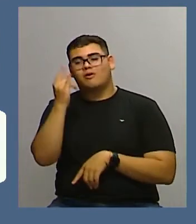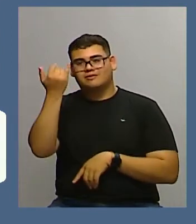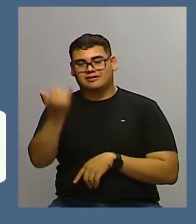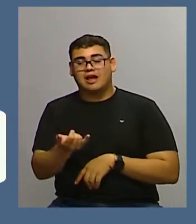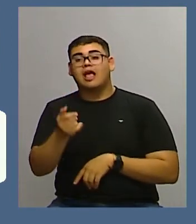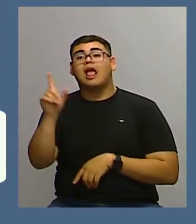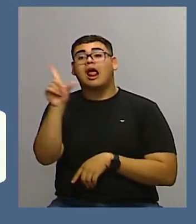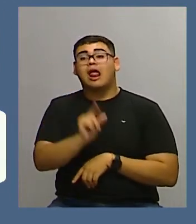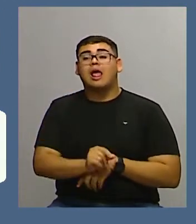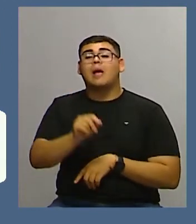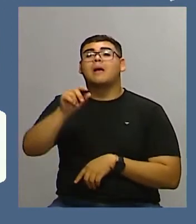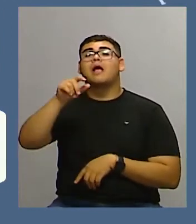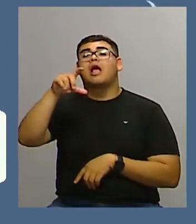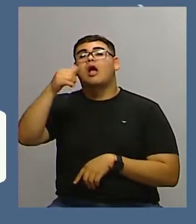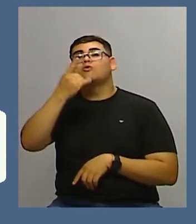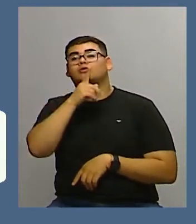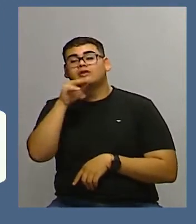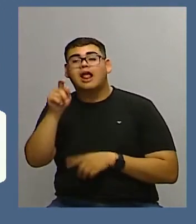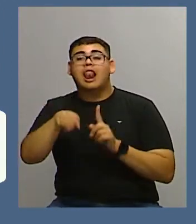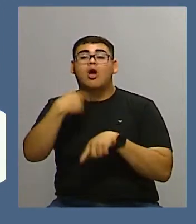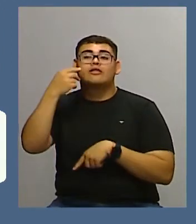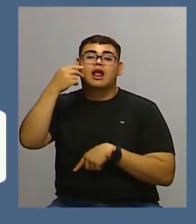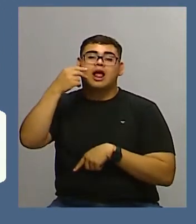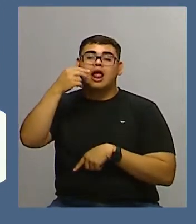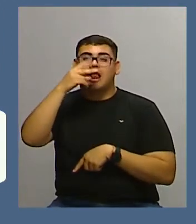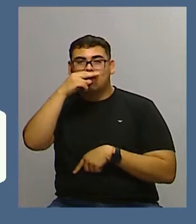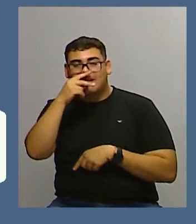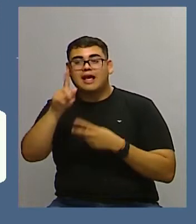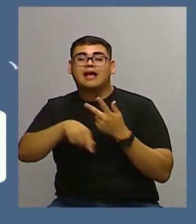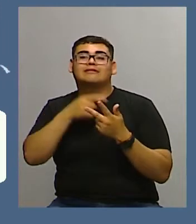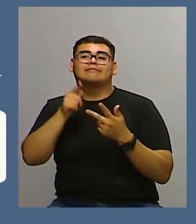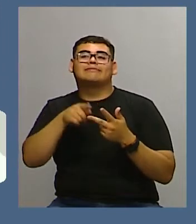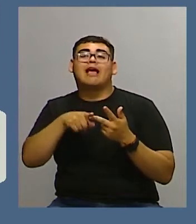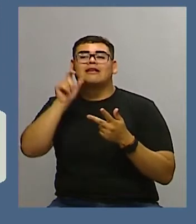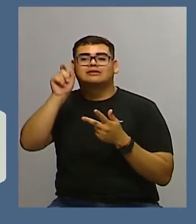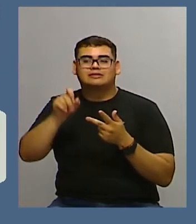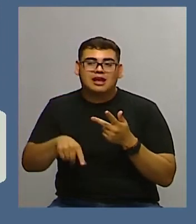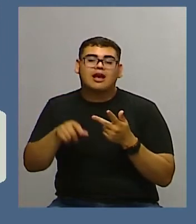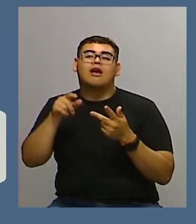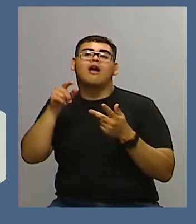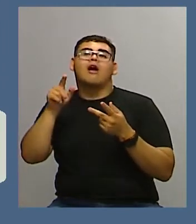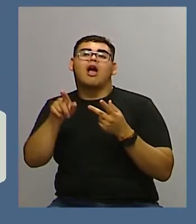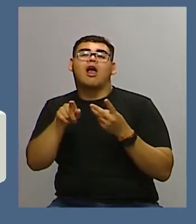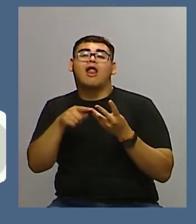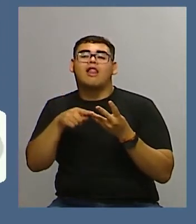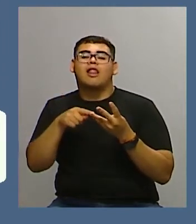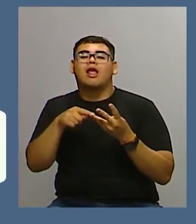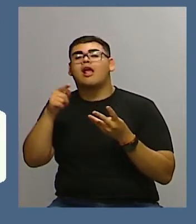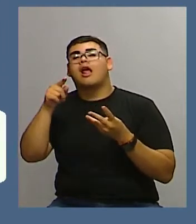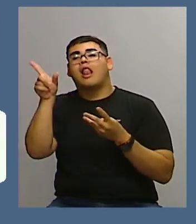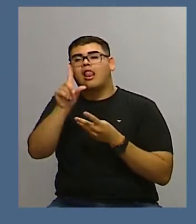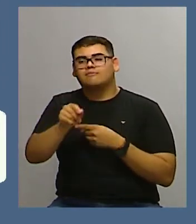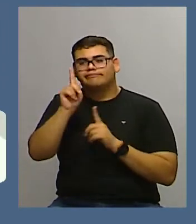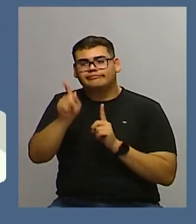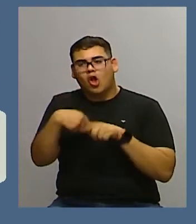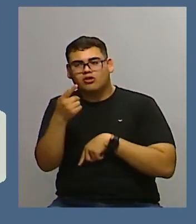Patagonia Austral, la Universidad de La Plata, la Universidad de Santiago del Estero y la Universidad del Litoral. Somos las universidades que estamos en ese